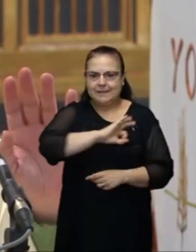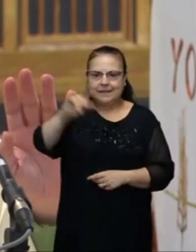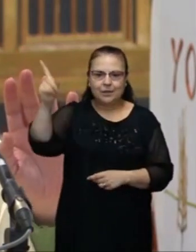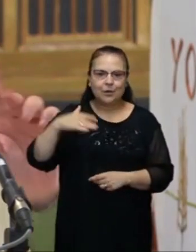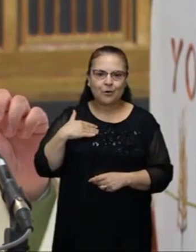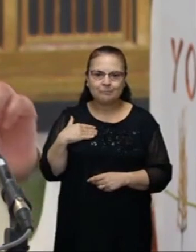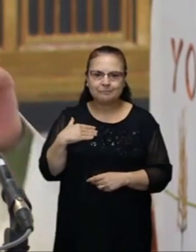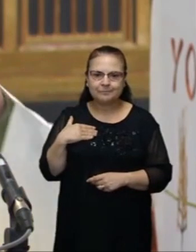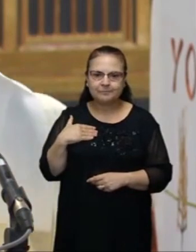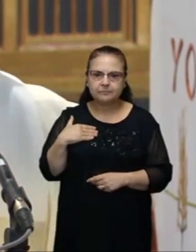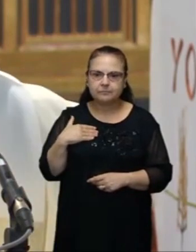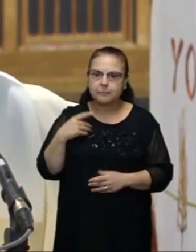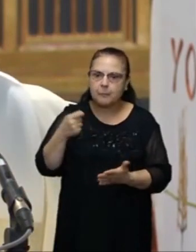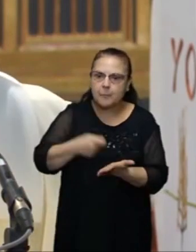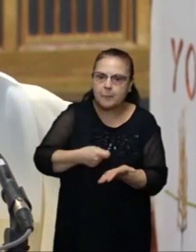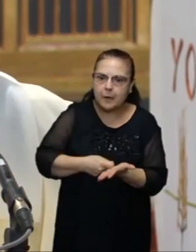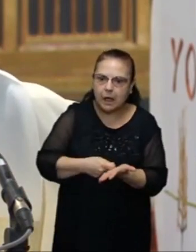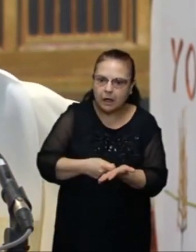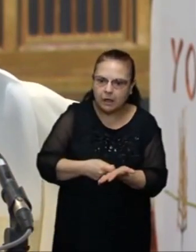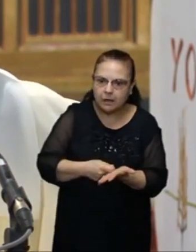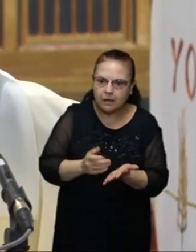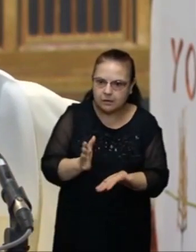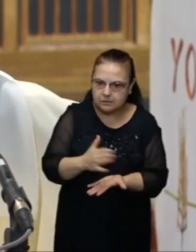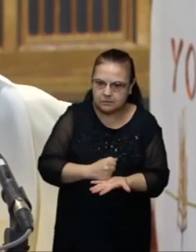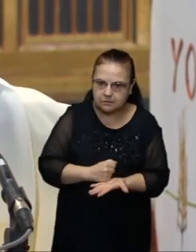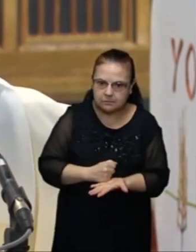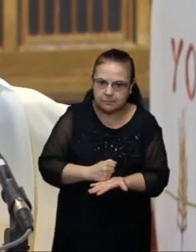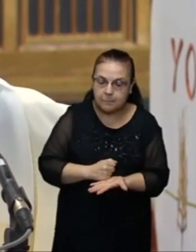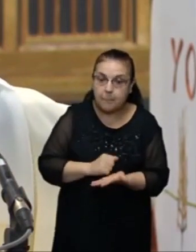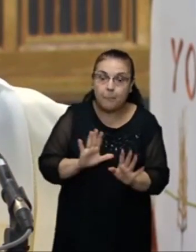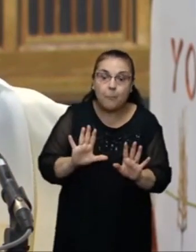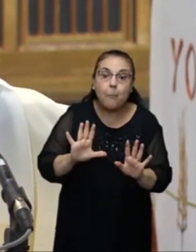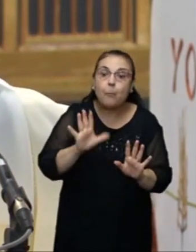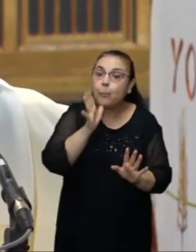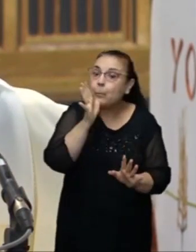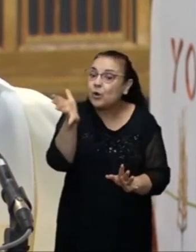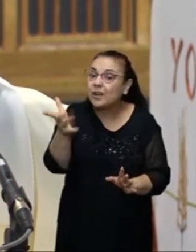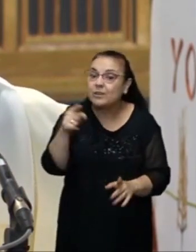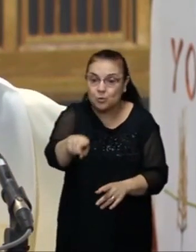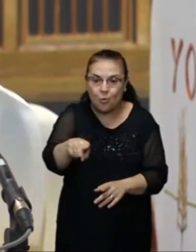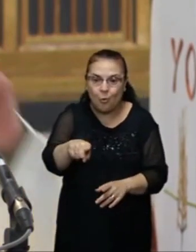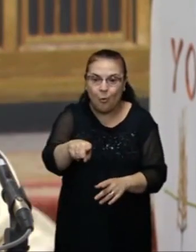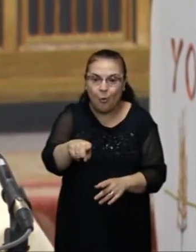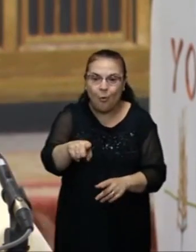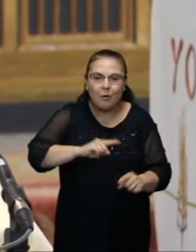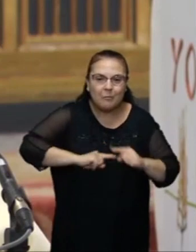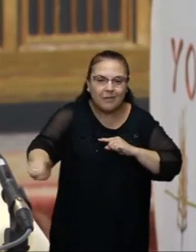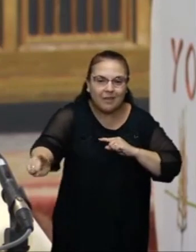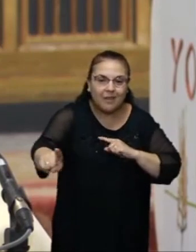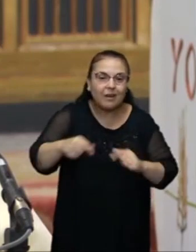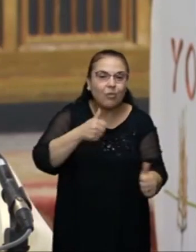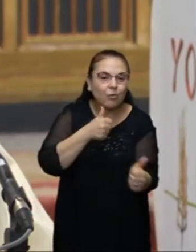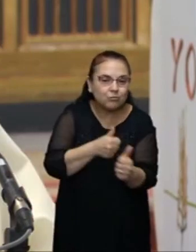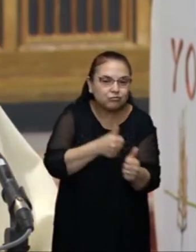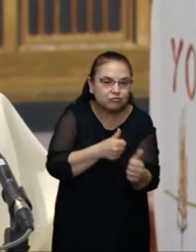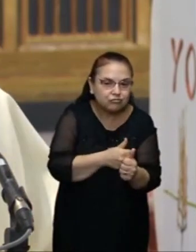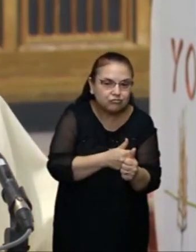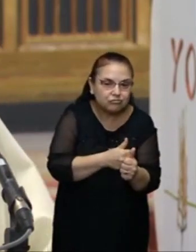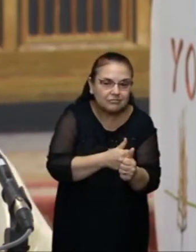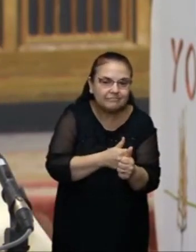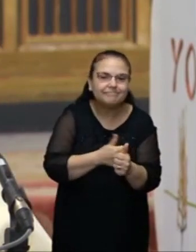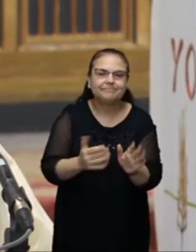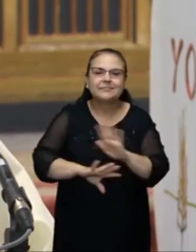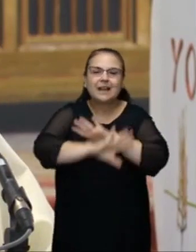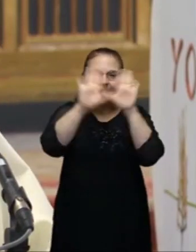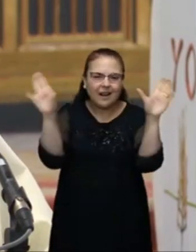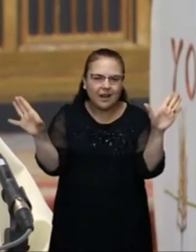se quedará sin su paga, pero porque sigues al Mesías. Ah, claro. ¿Qué te viene a decir